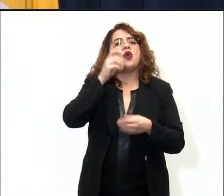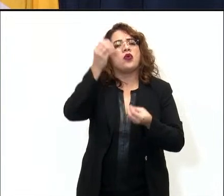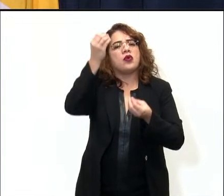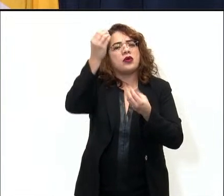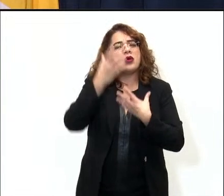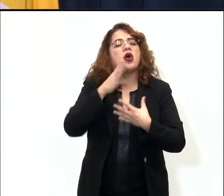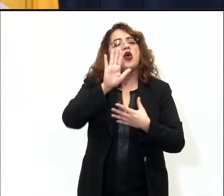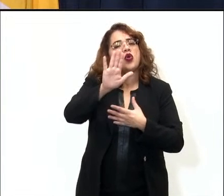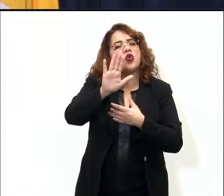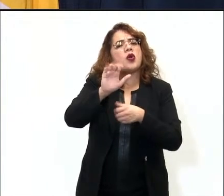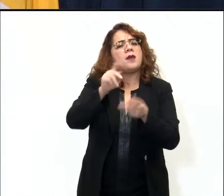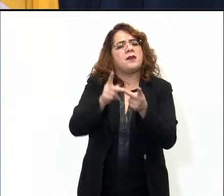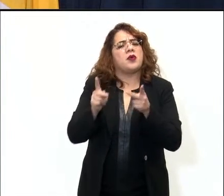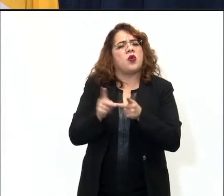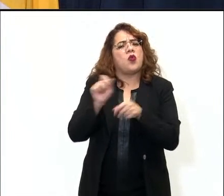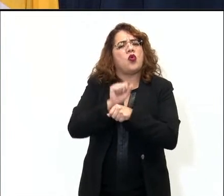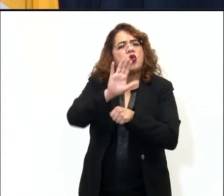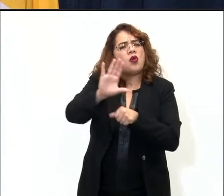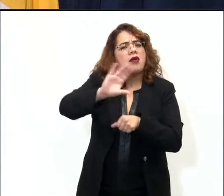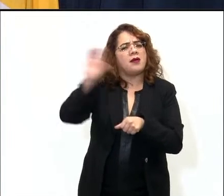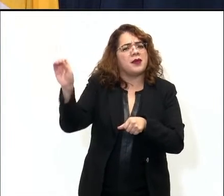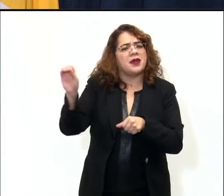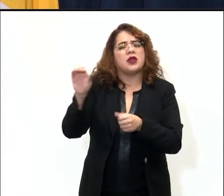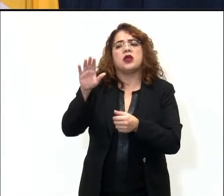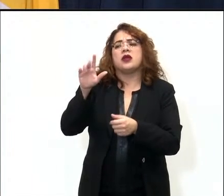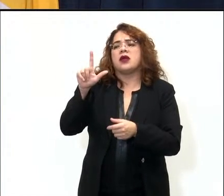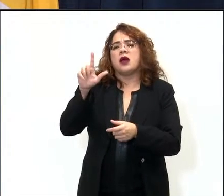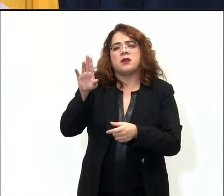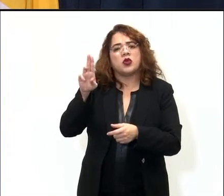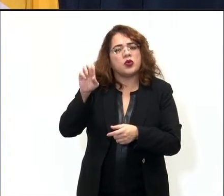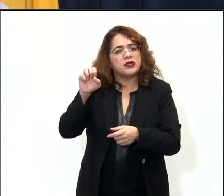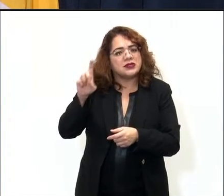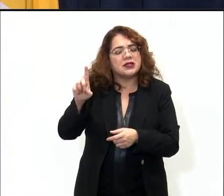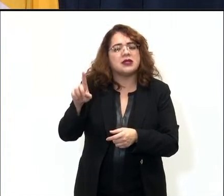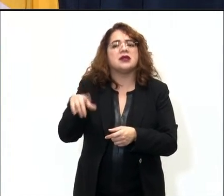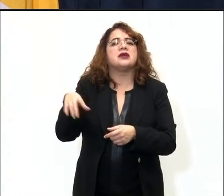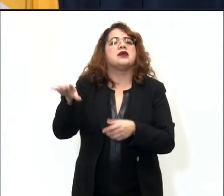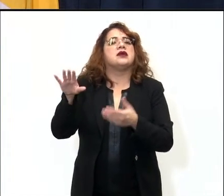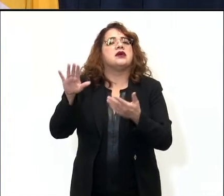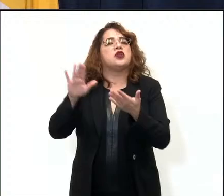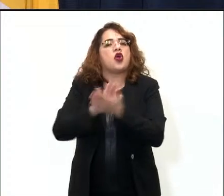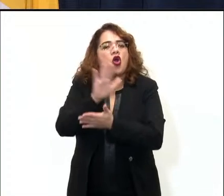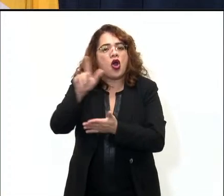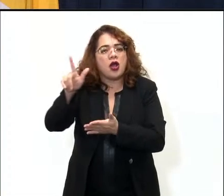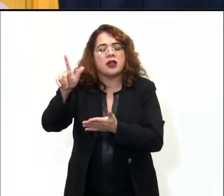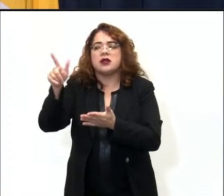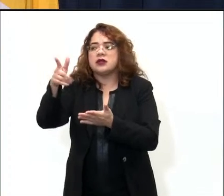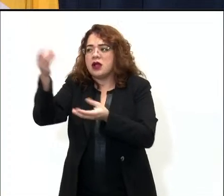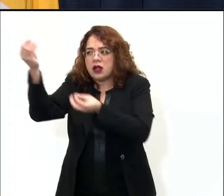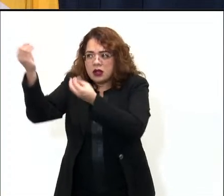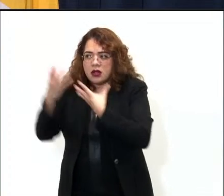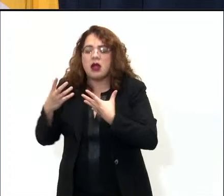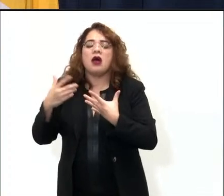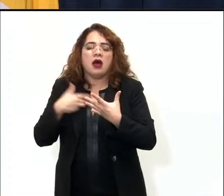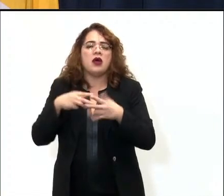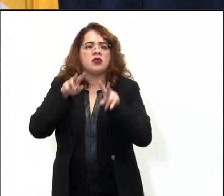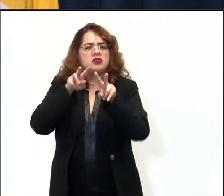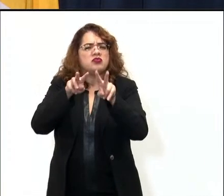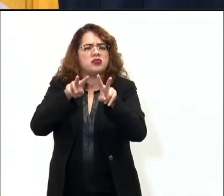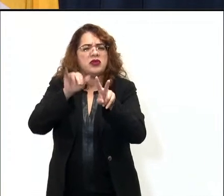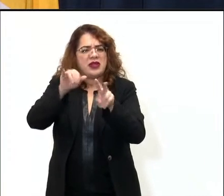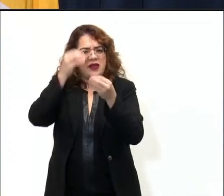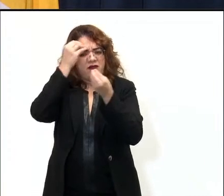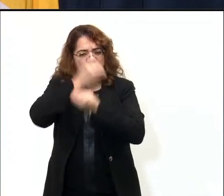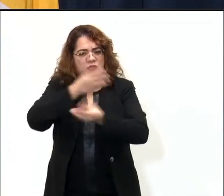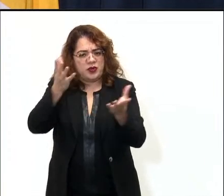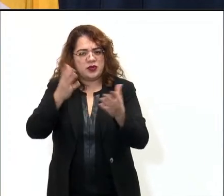de la ciudad. Esta es una implementación compleja, pero nos adherimos a las pautas estatales que